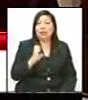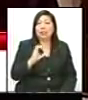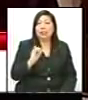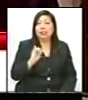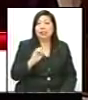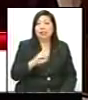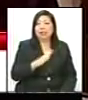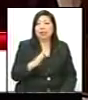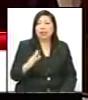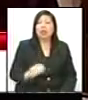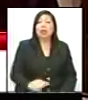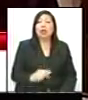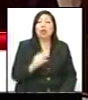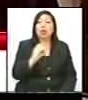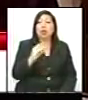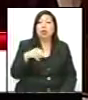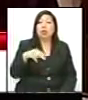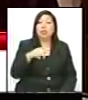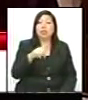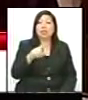y Juan Carlos González Arriles.